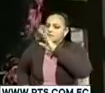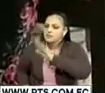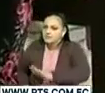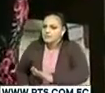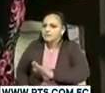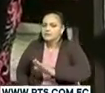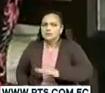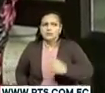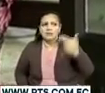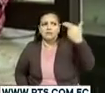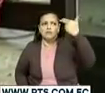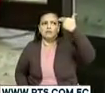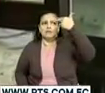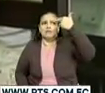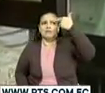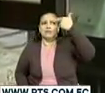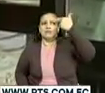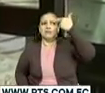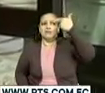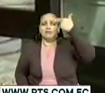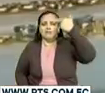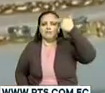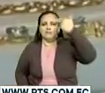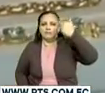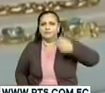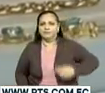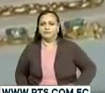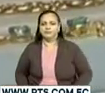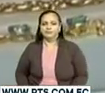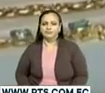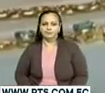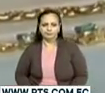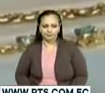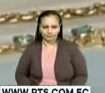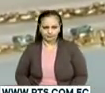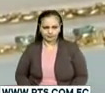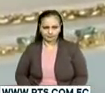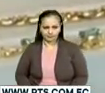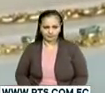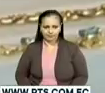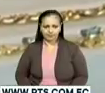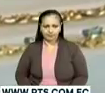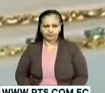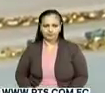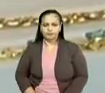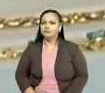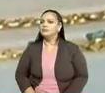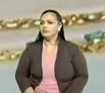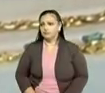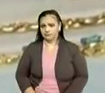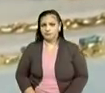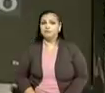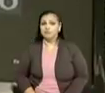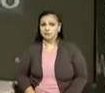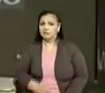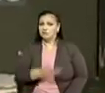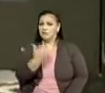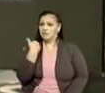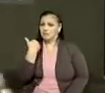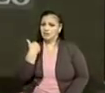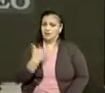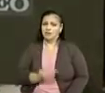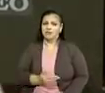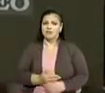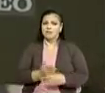De lo contrario, les disparaban. Como estos delincuentes entran con armados, lo que nosotros tampoco